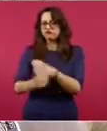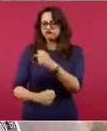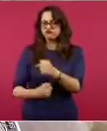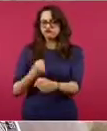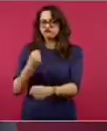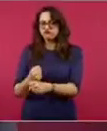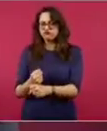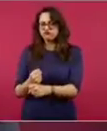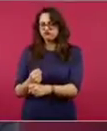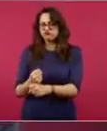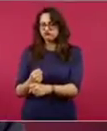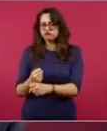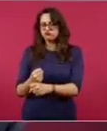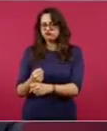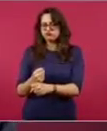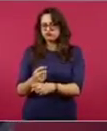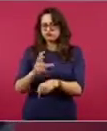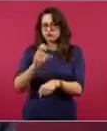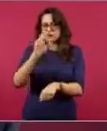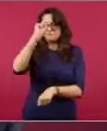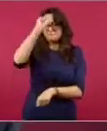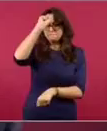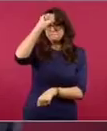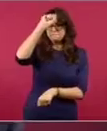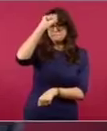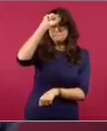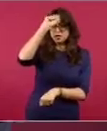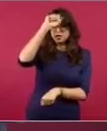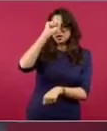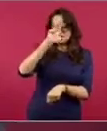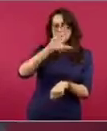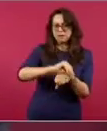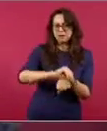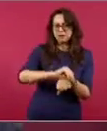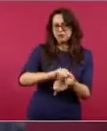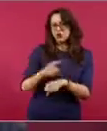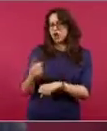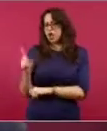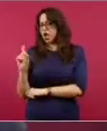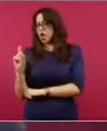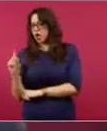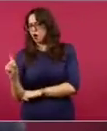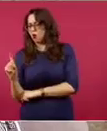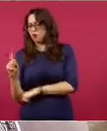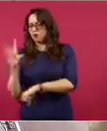y 5 años de una concesión para la explotación de una mina y 5 años